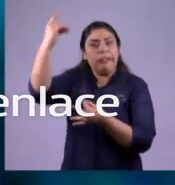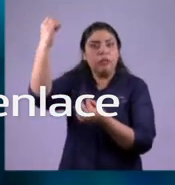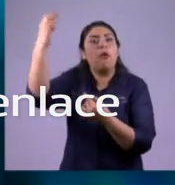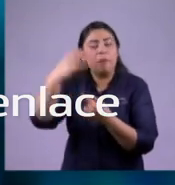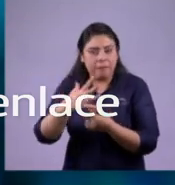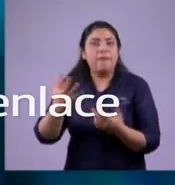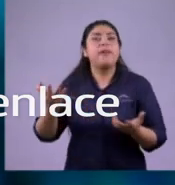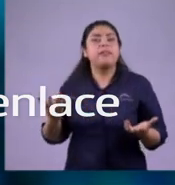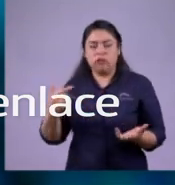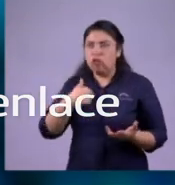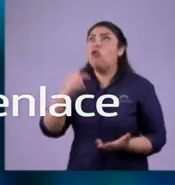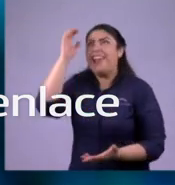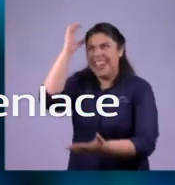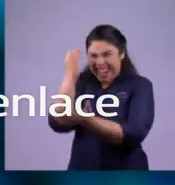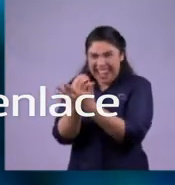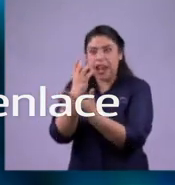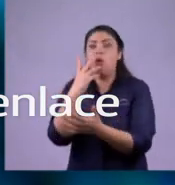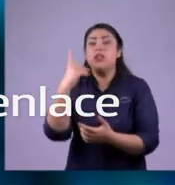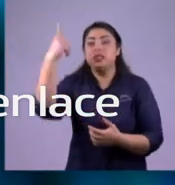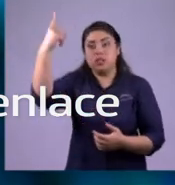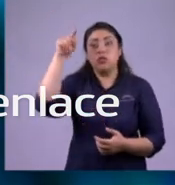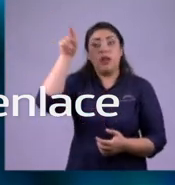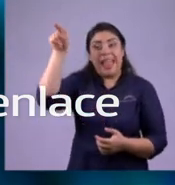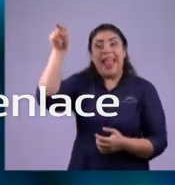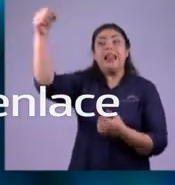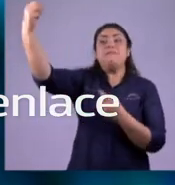de cómo le crees al señor